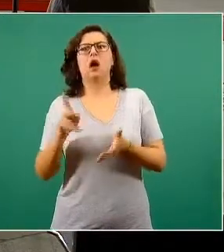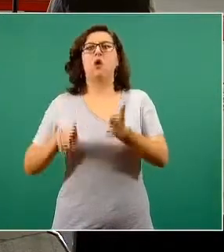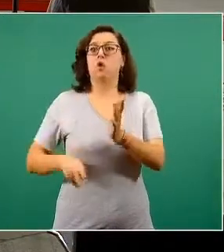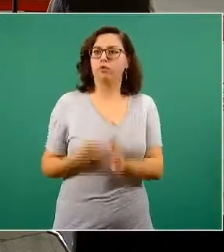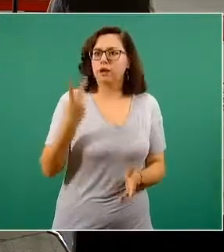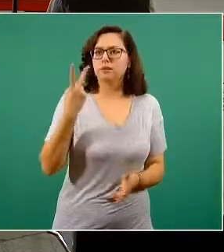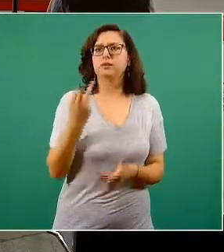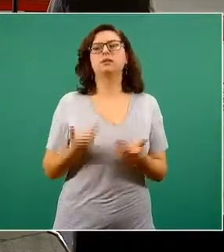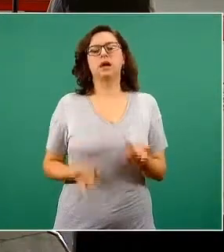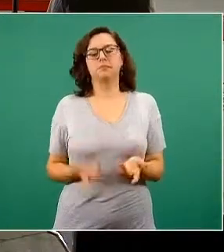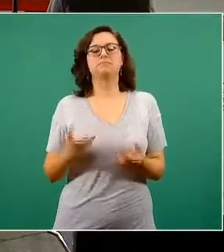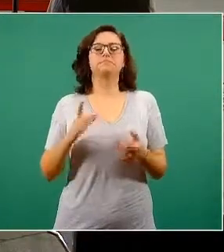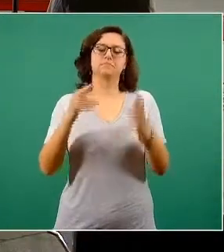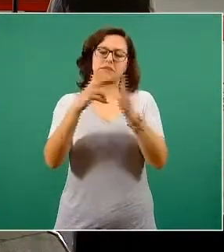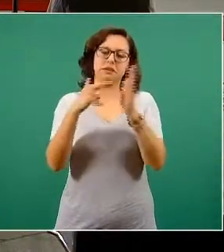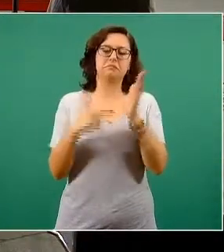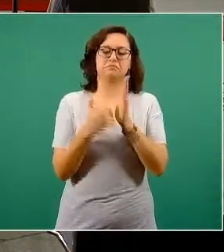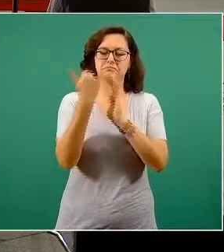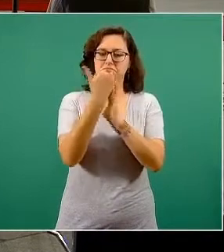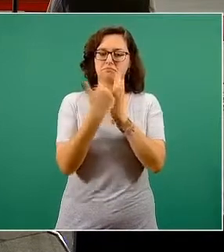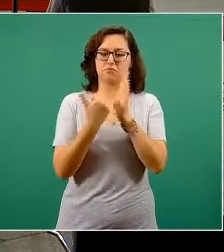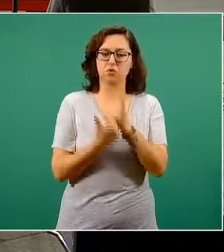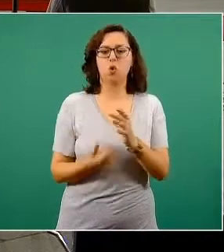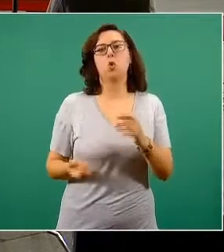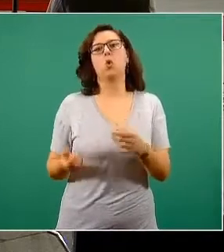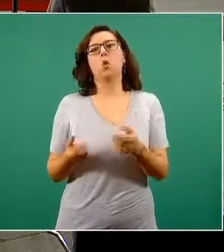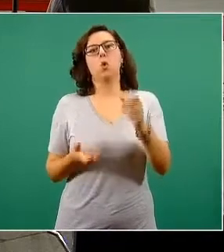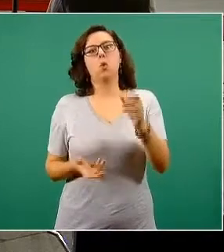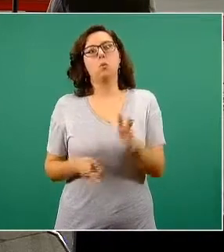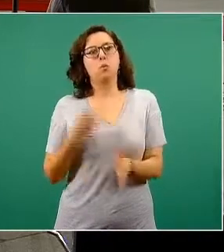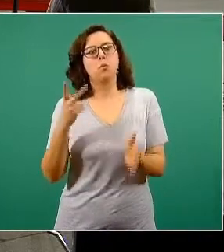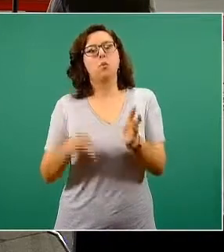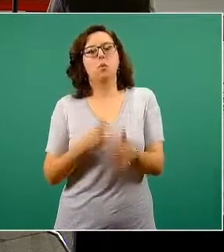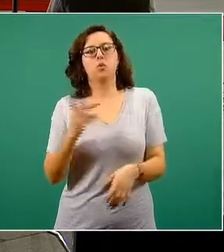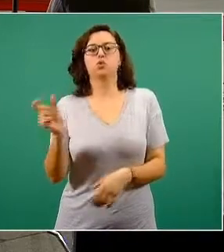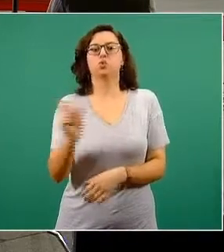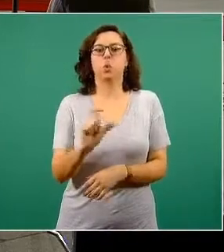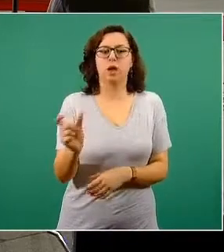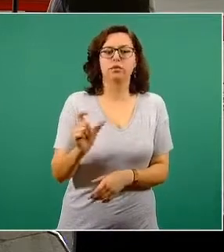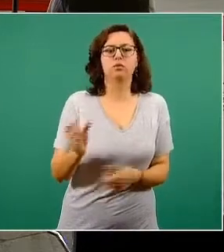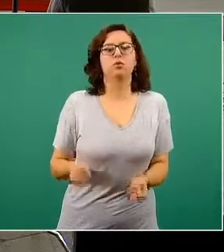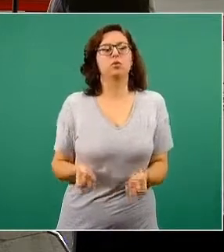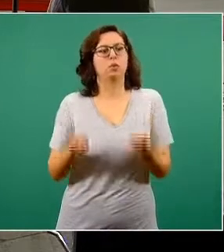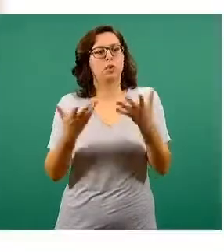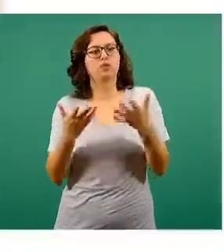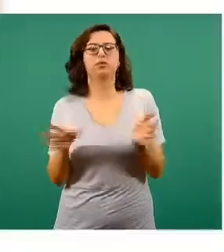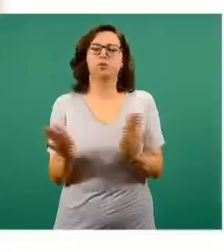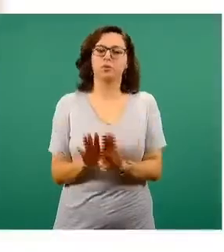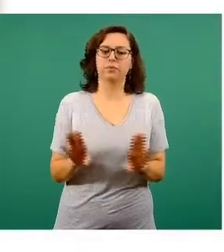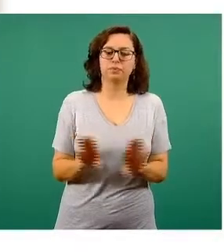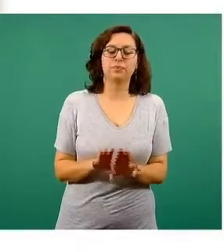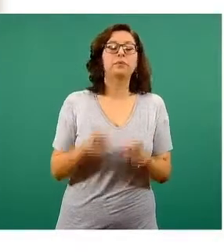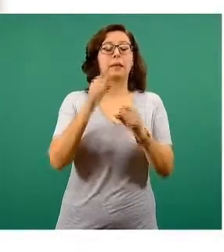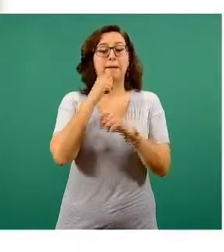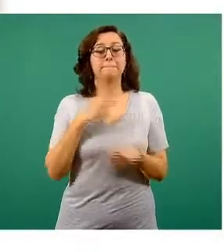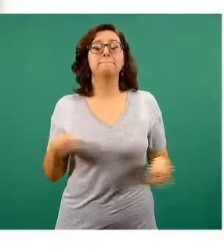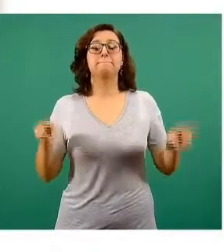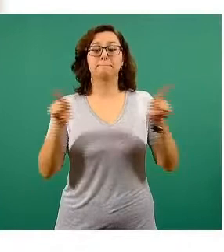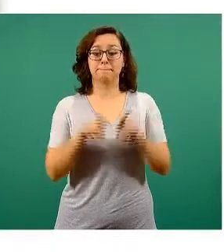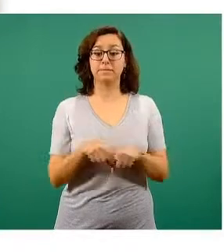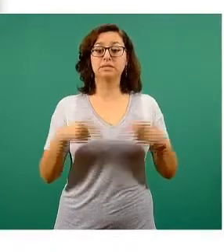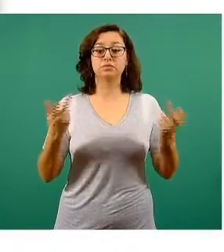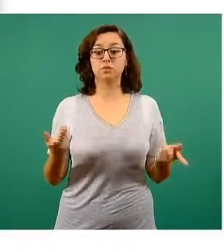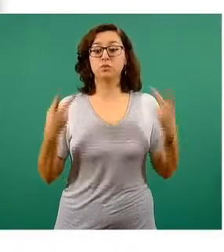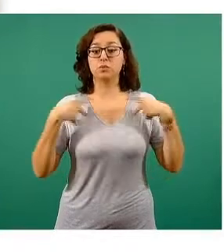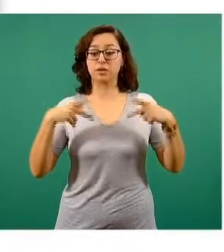cómo socializar, ¿no? La siguiente. Y de la misma manera, los gobiernos locales y la ciudadanía que está impulsando